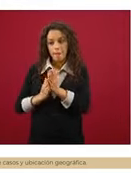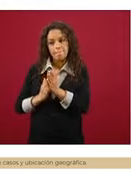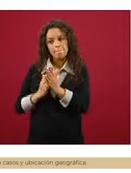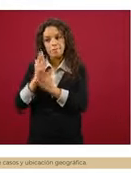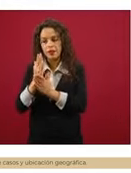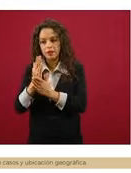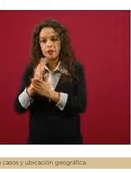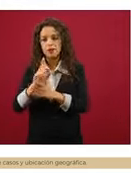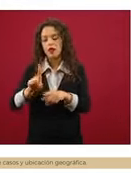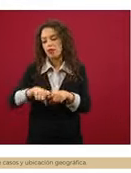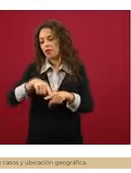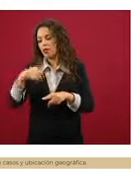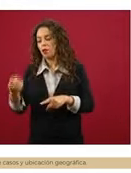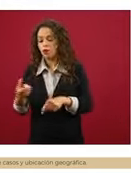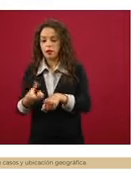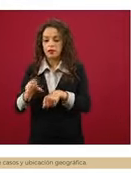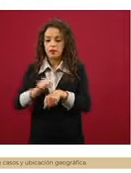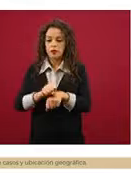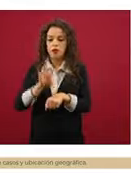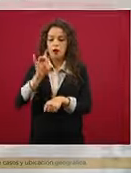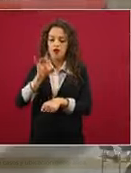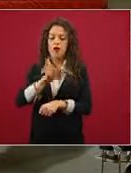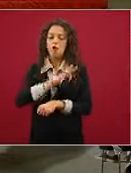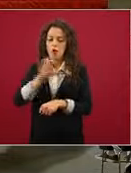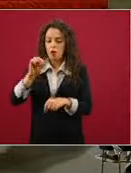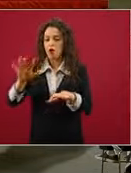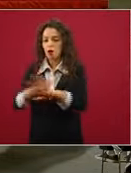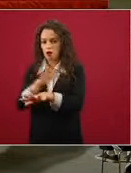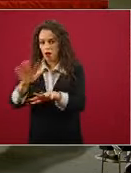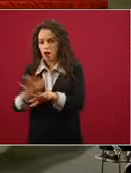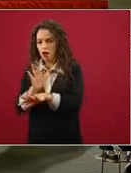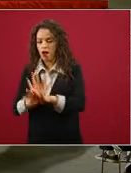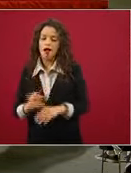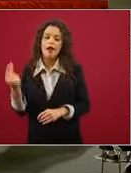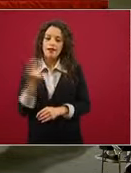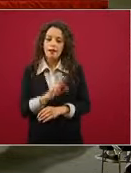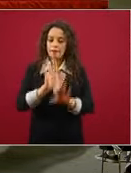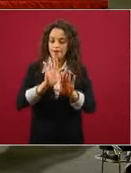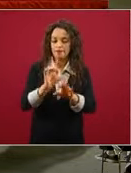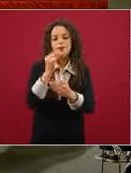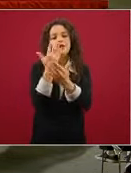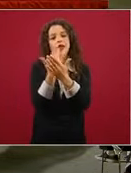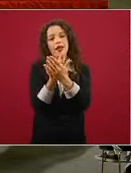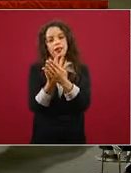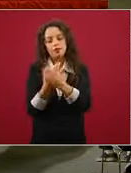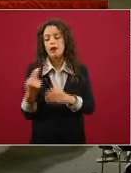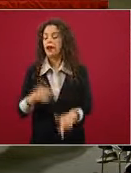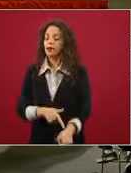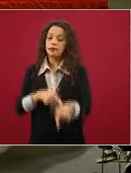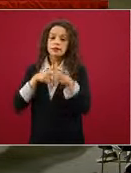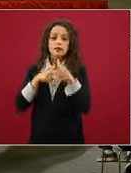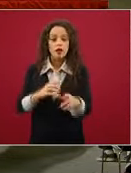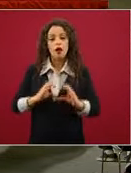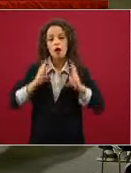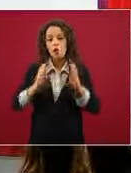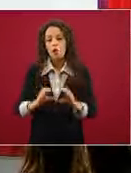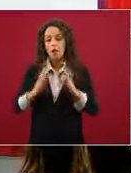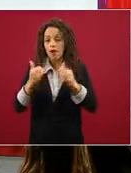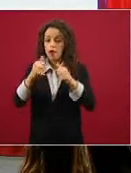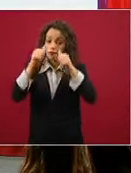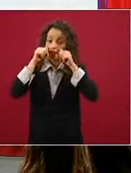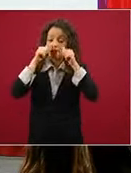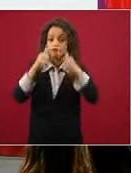puede mover, entonces es importante todavía mantener aquí acciones de prevención y estar muy atentos a lo que pueda